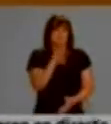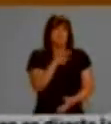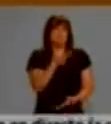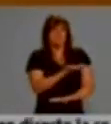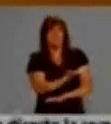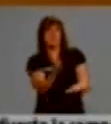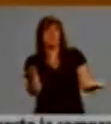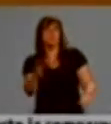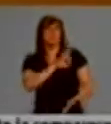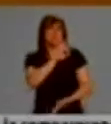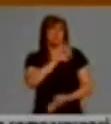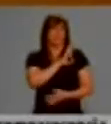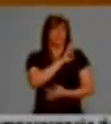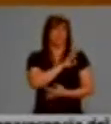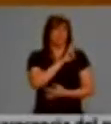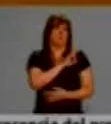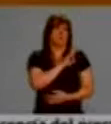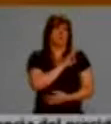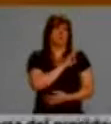señorías,